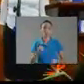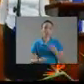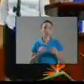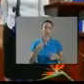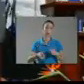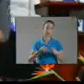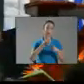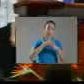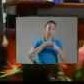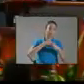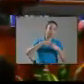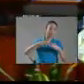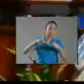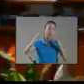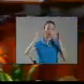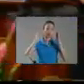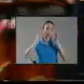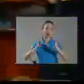Fuego